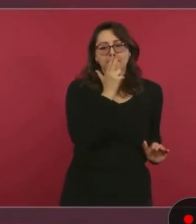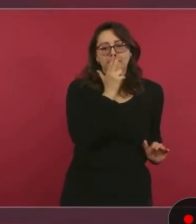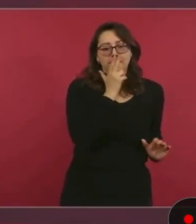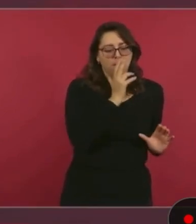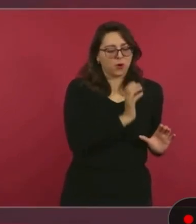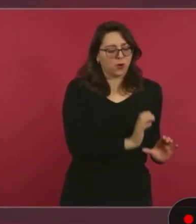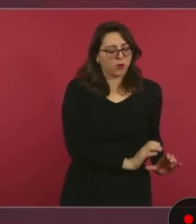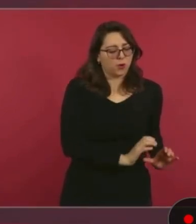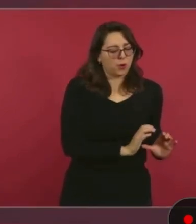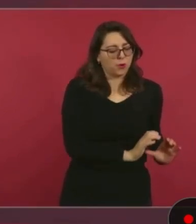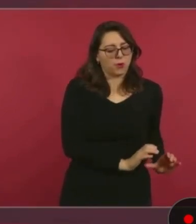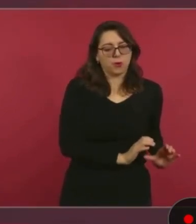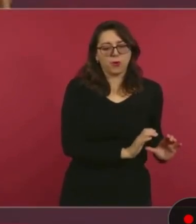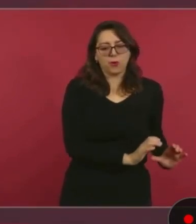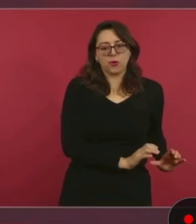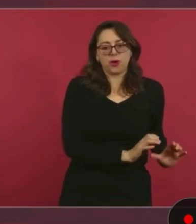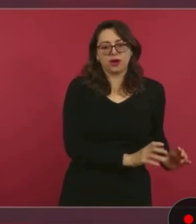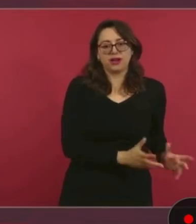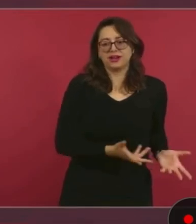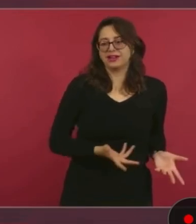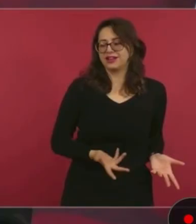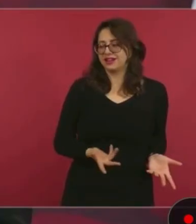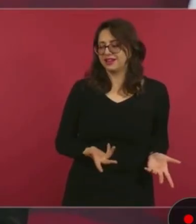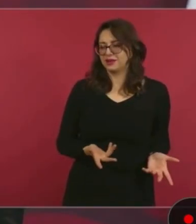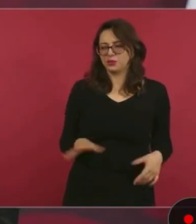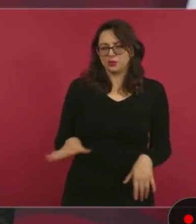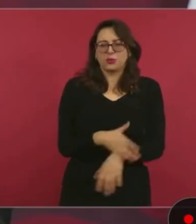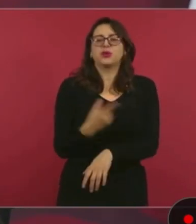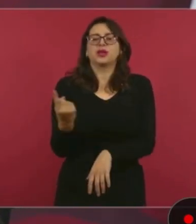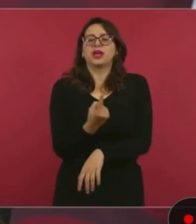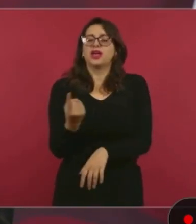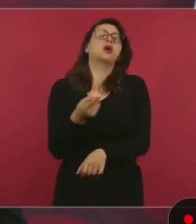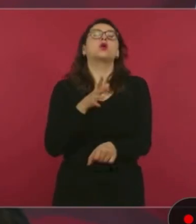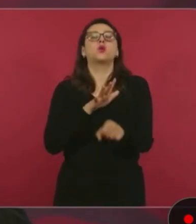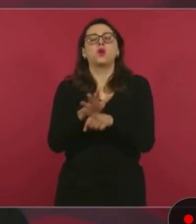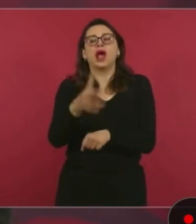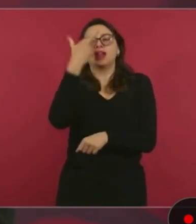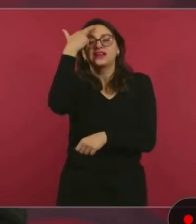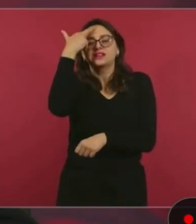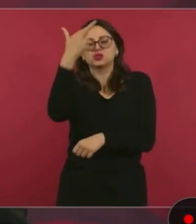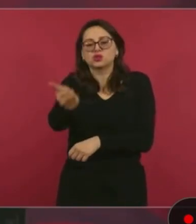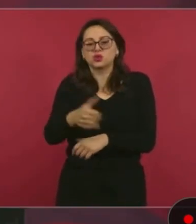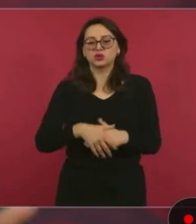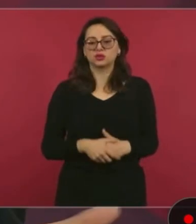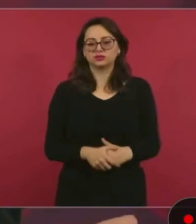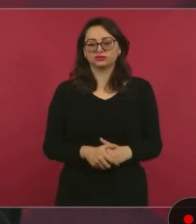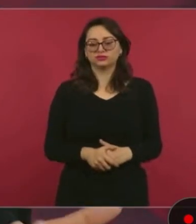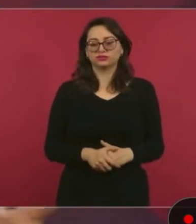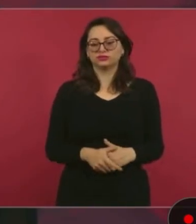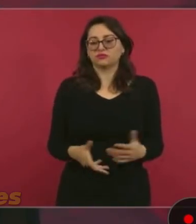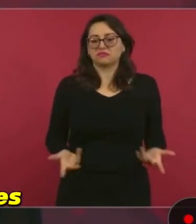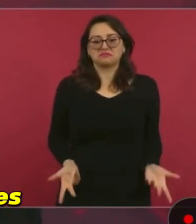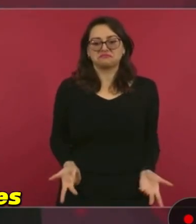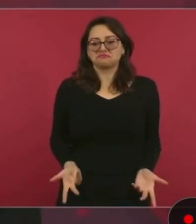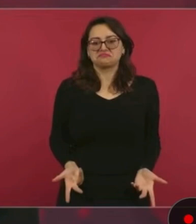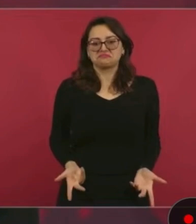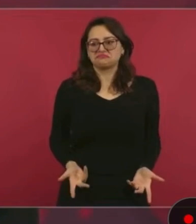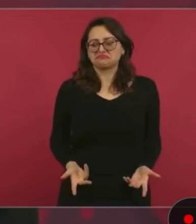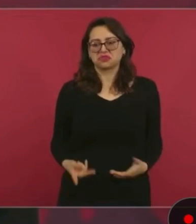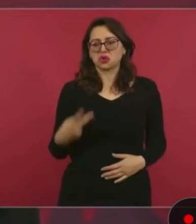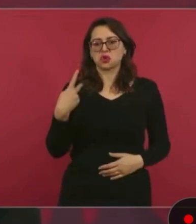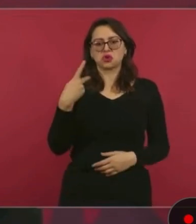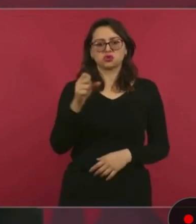ajustando el presupuesto, ni siquiera es el presupuesto, porque el presupuesto son 84,000